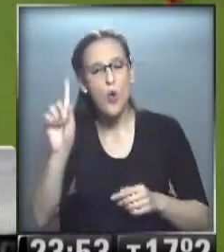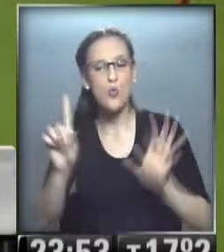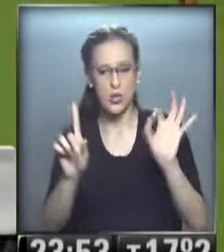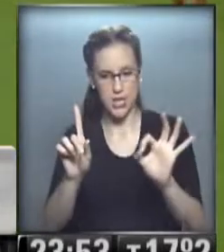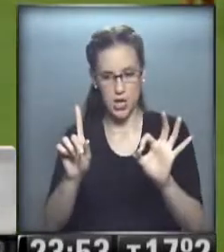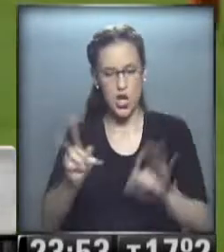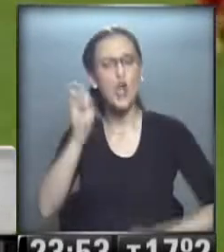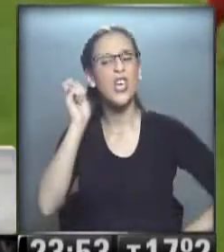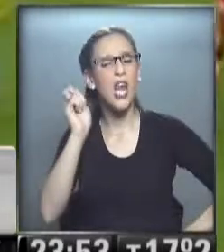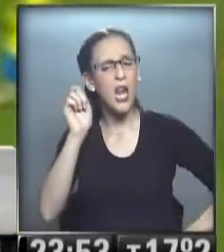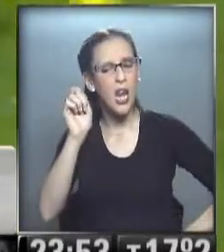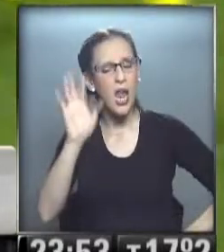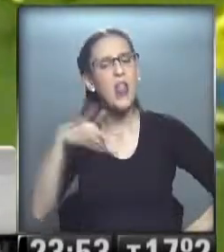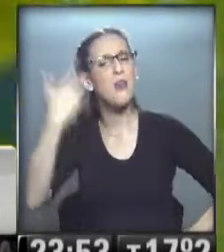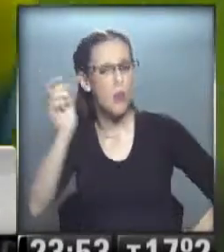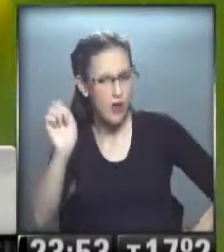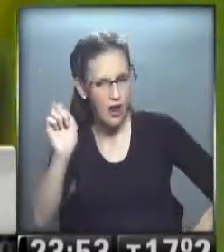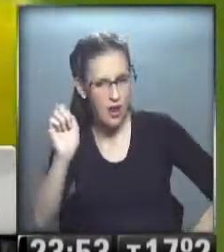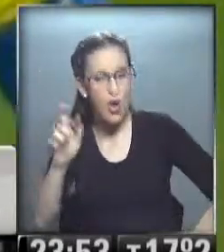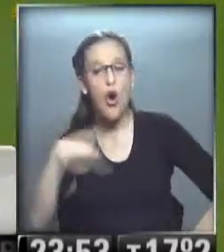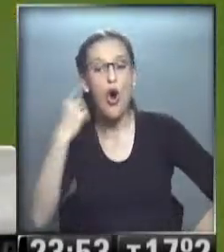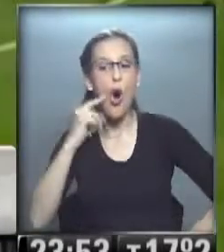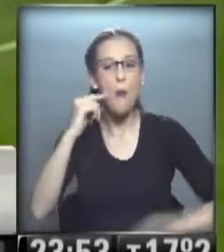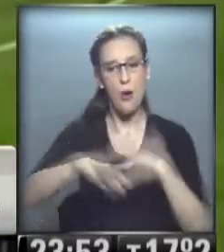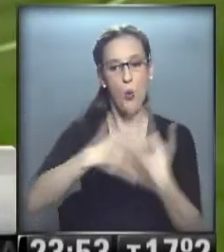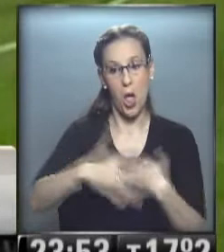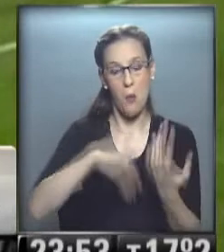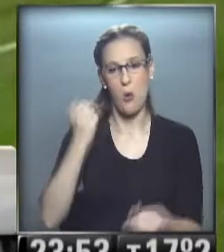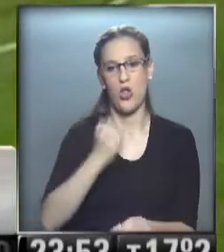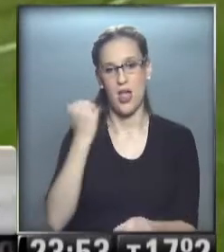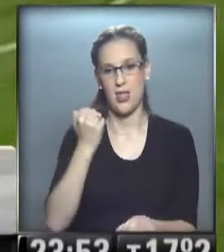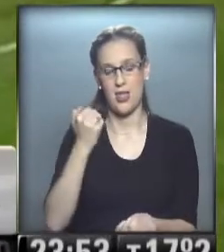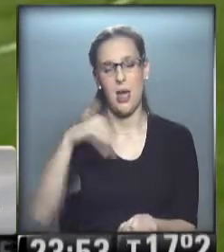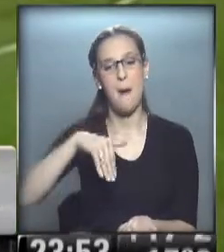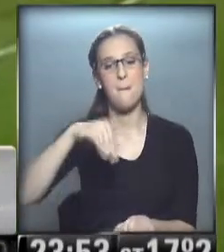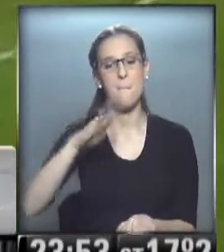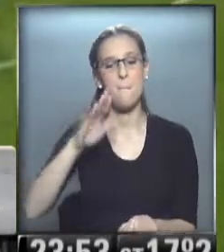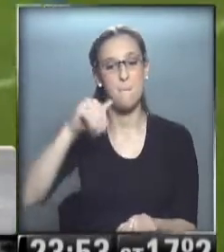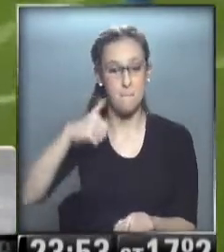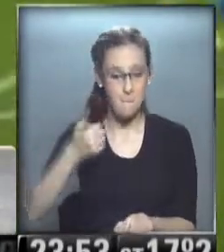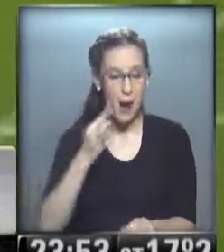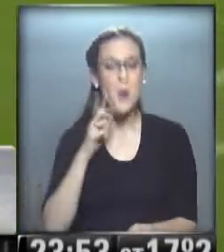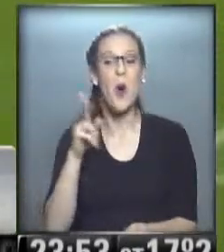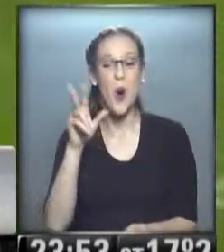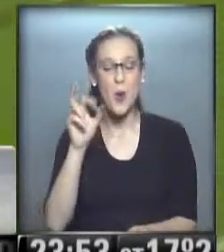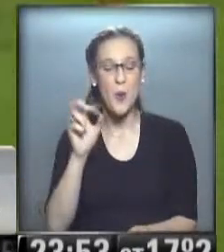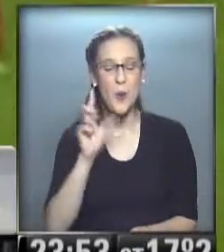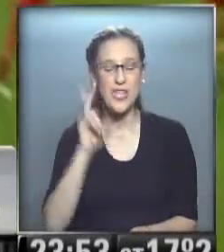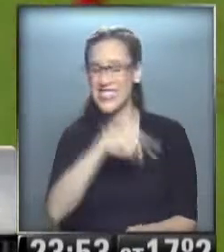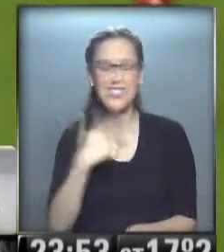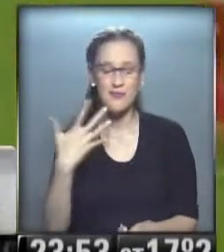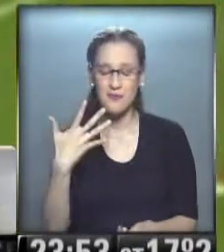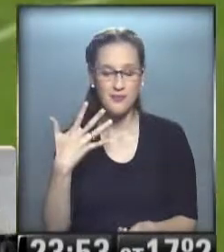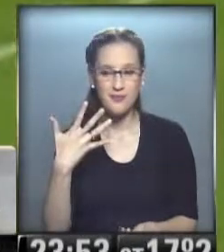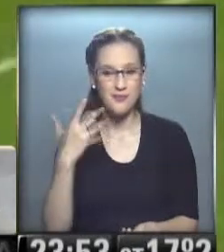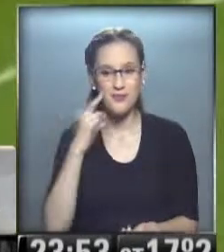iba a aparecer después? El otro gran jugador de Suecia, Zlatan Ibrahimovic, para marcar Aimovic. El 1-1 parcial. Yo quería